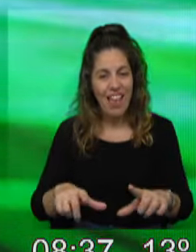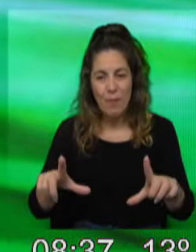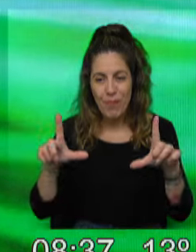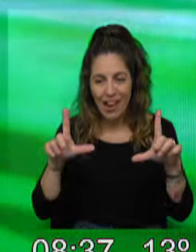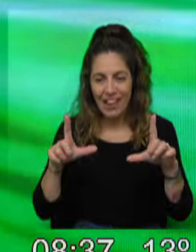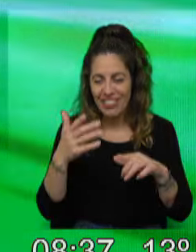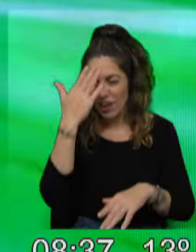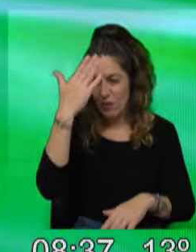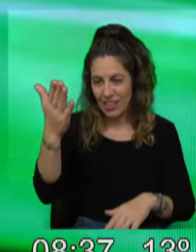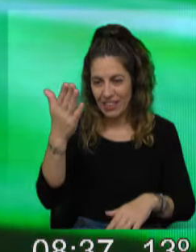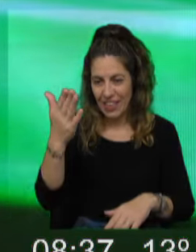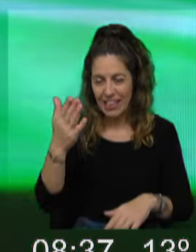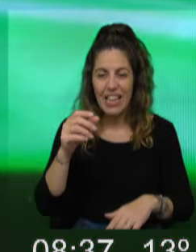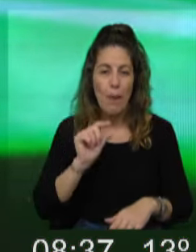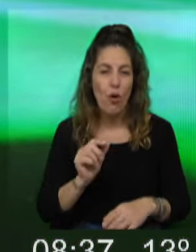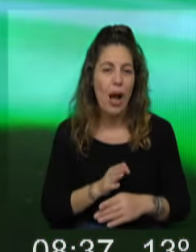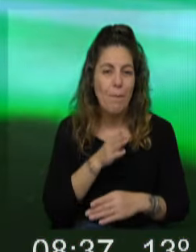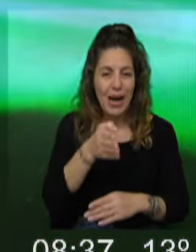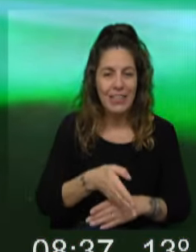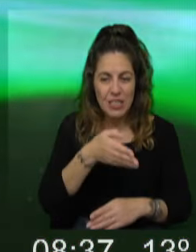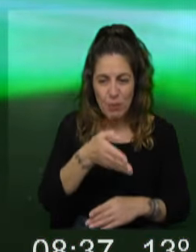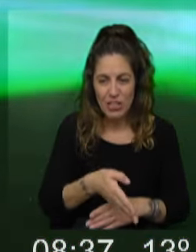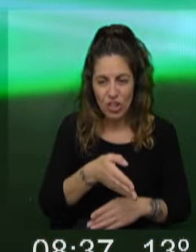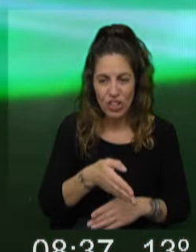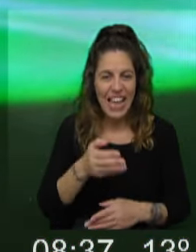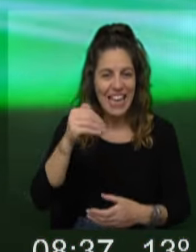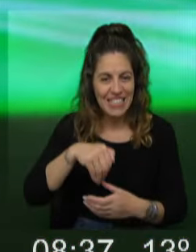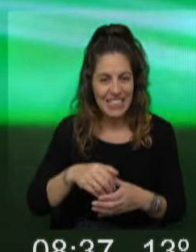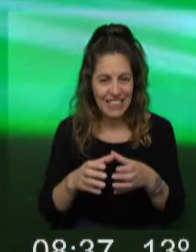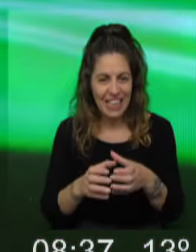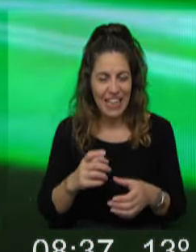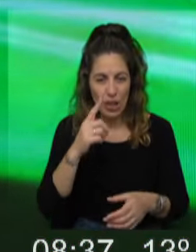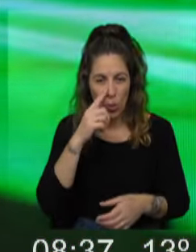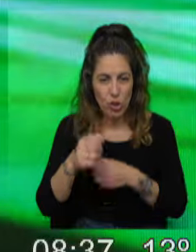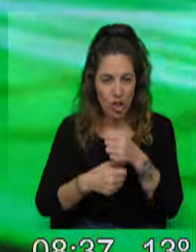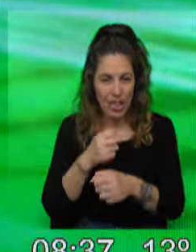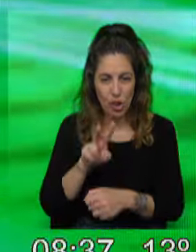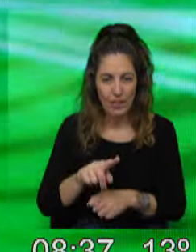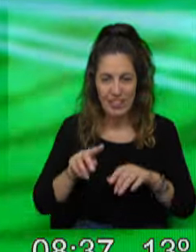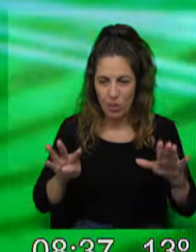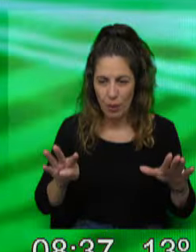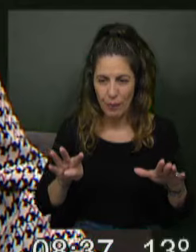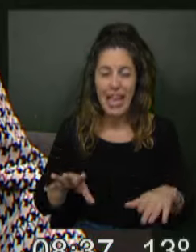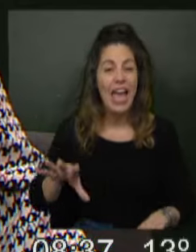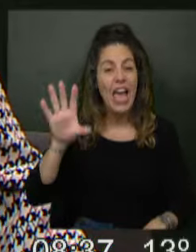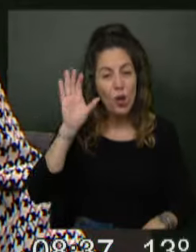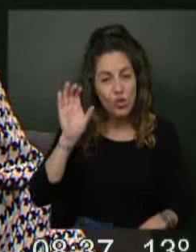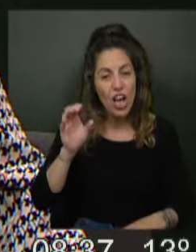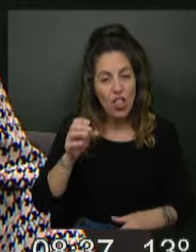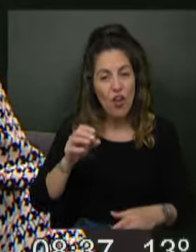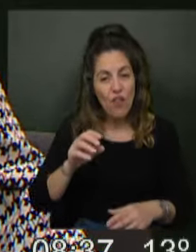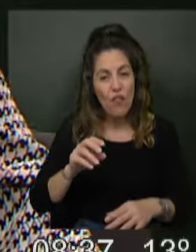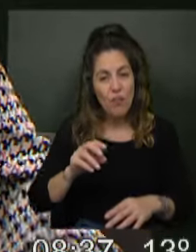de frente amplio de la escasa participación en las en la cinna de junio del 2019 he escuchado varias veces que